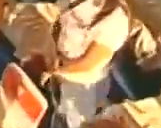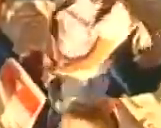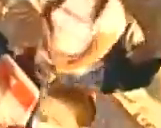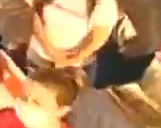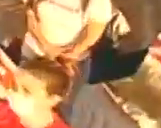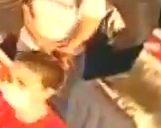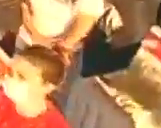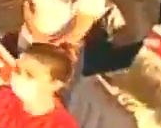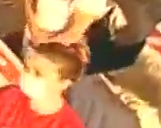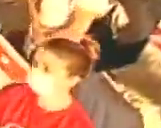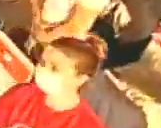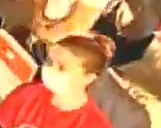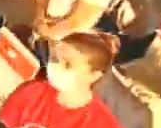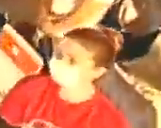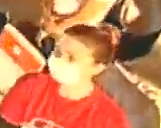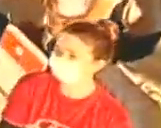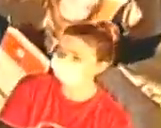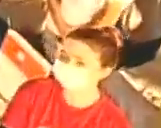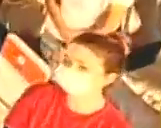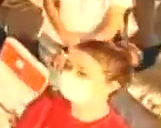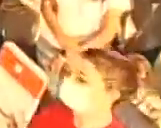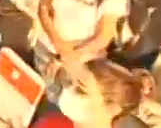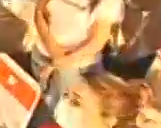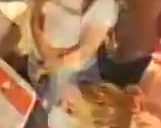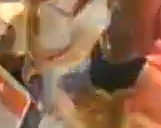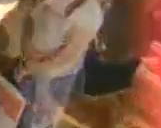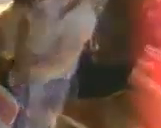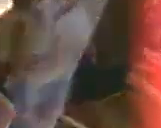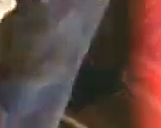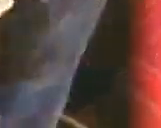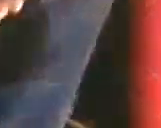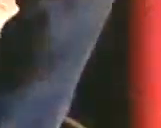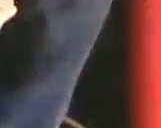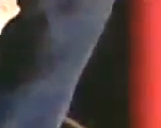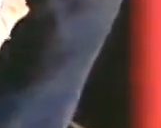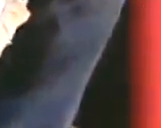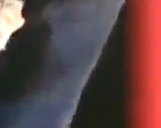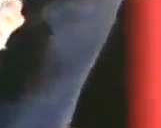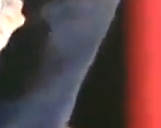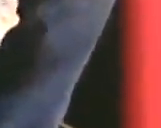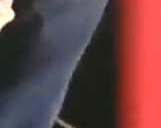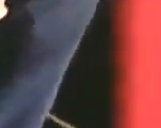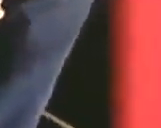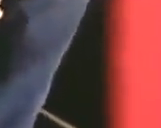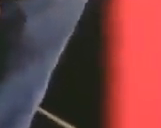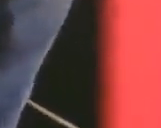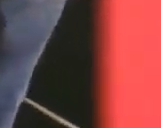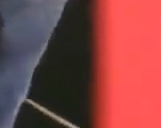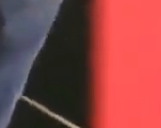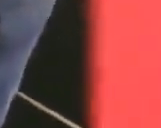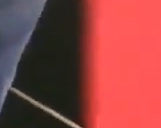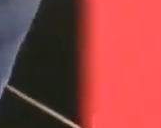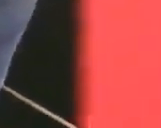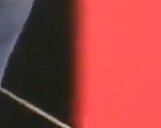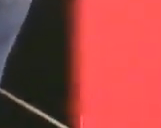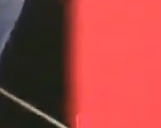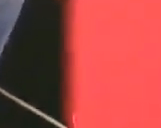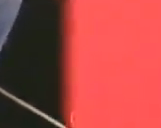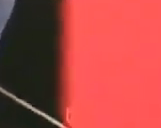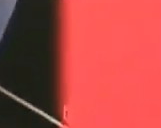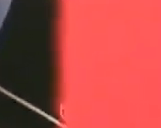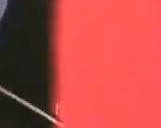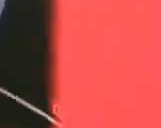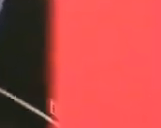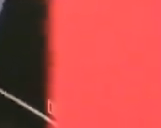pego. Olole, olé, y olole, hola. Y el que me pega le pego y así ya me imprimo al mano. Olole, olé,